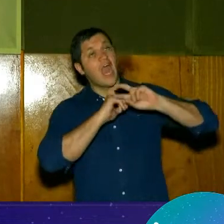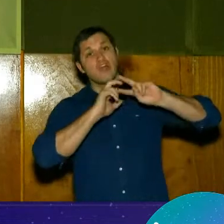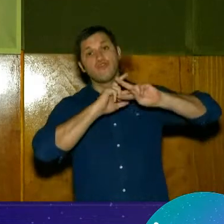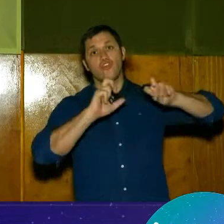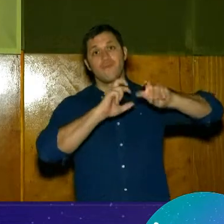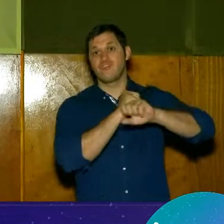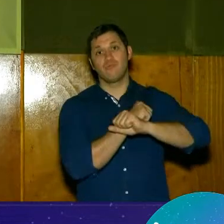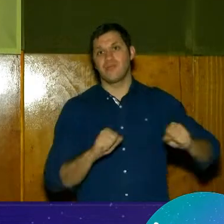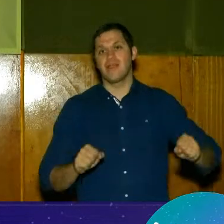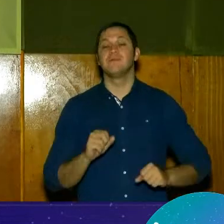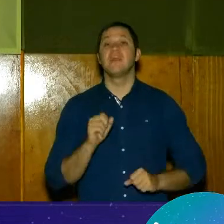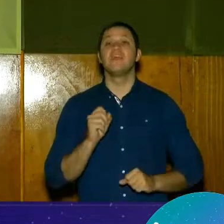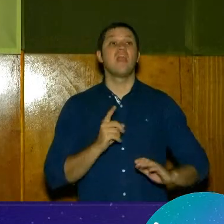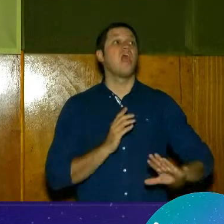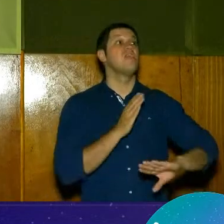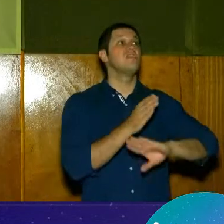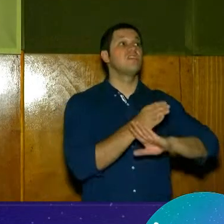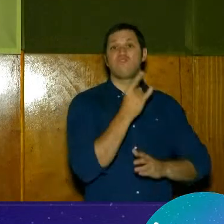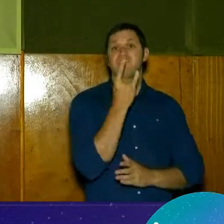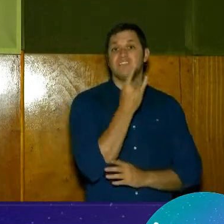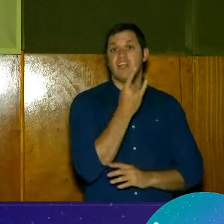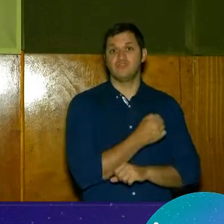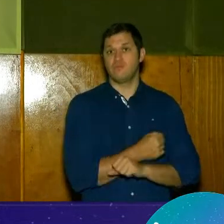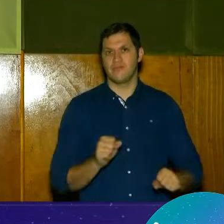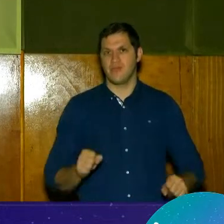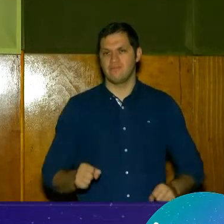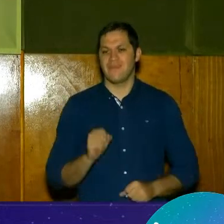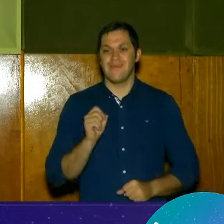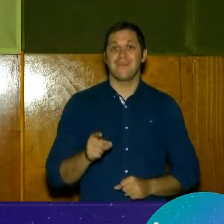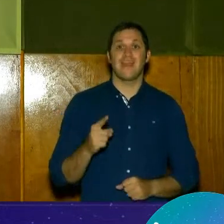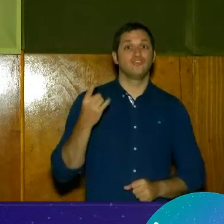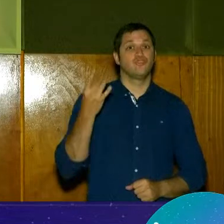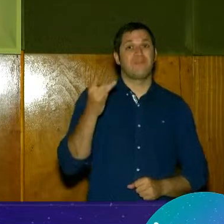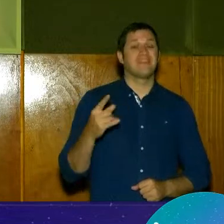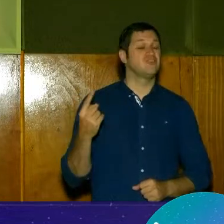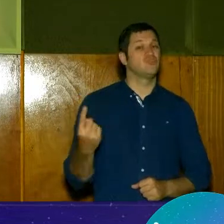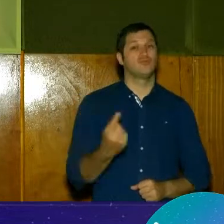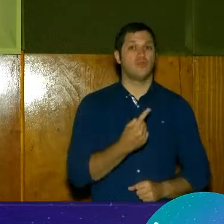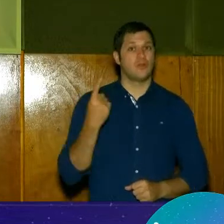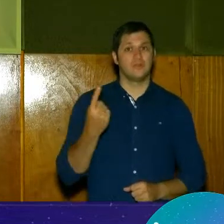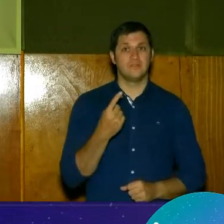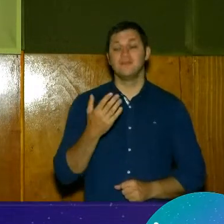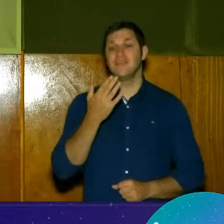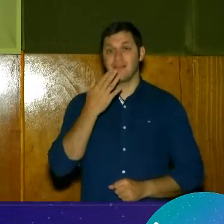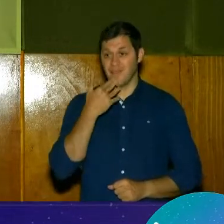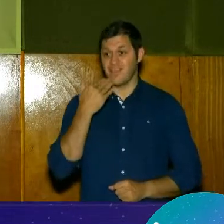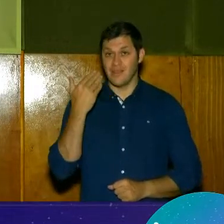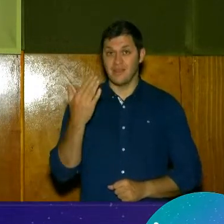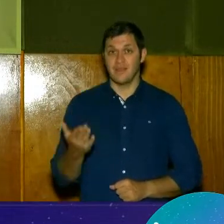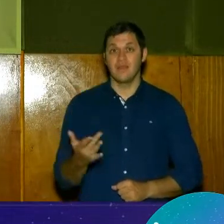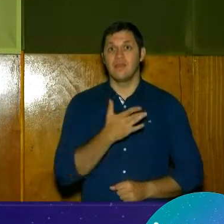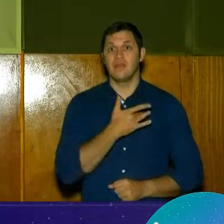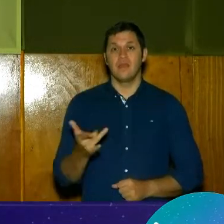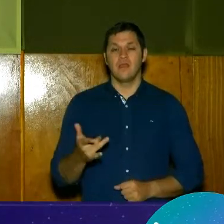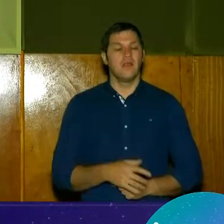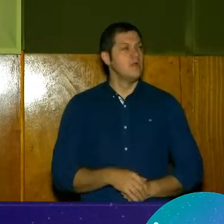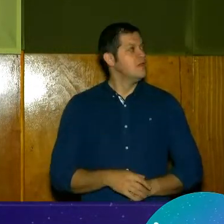como astrónomo sin estudiar astronomía porque no podía estudiar no podía ir a la